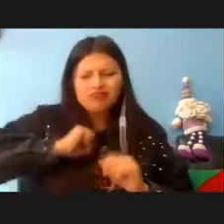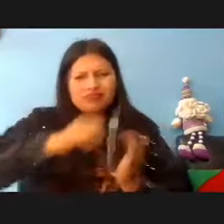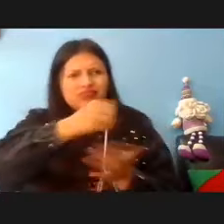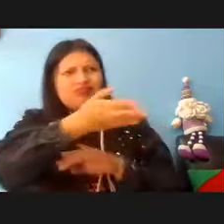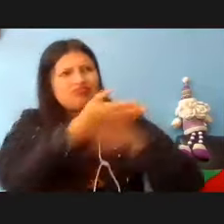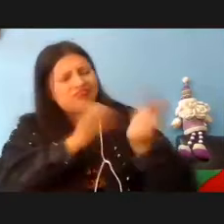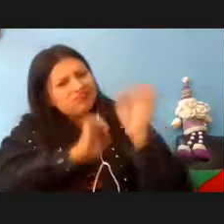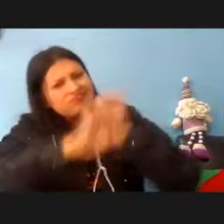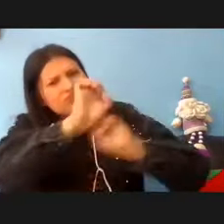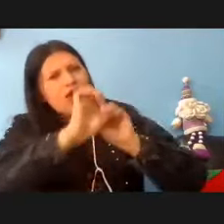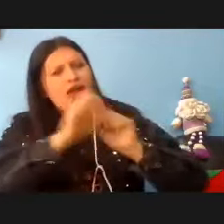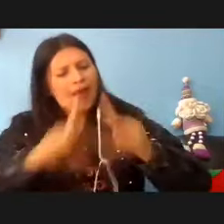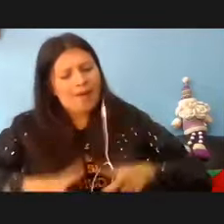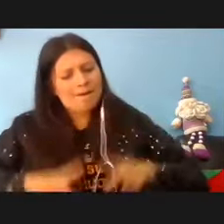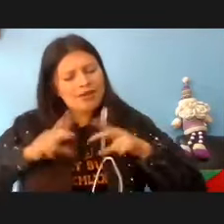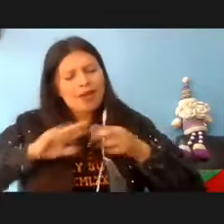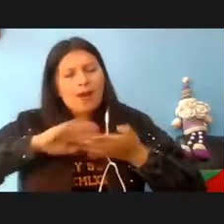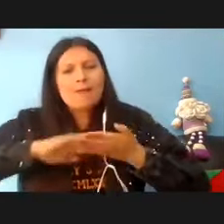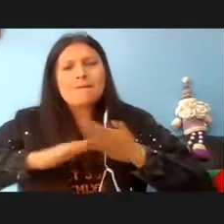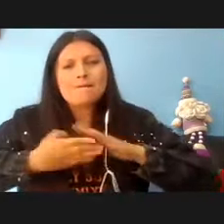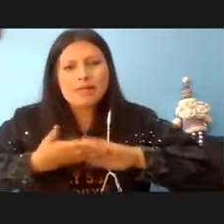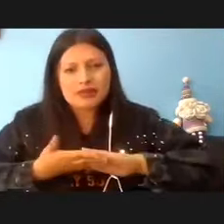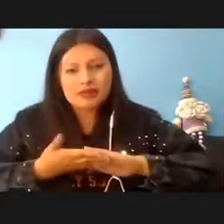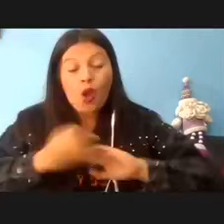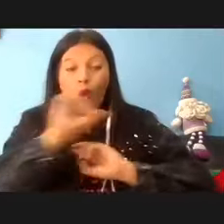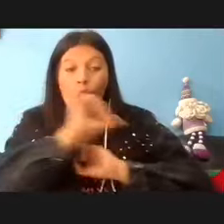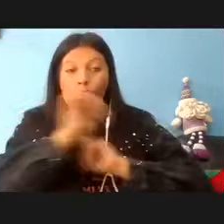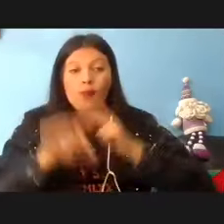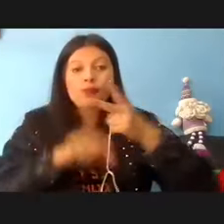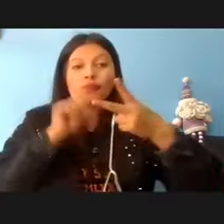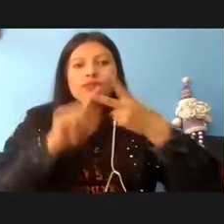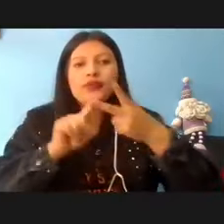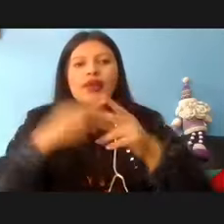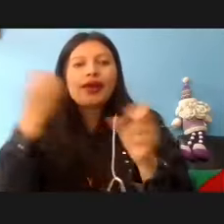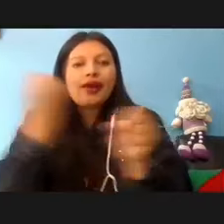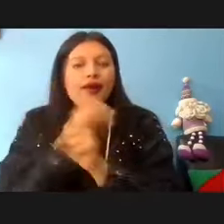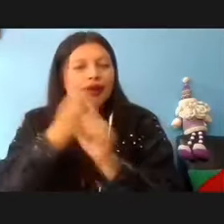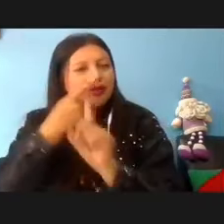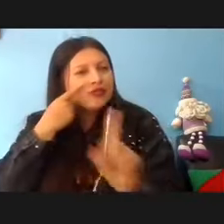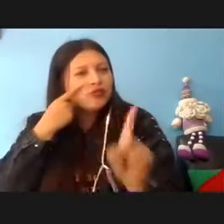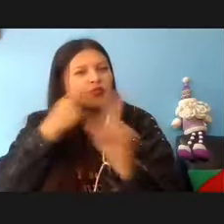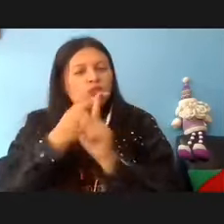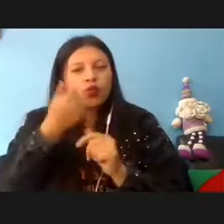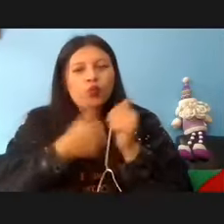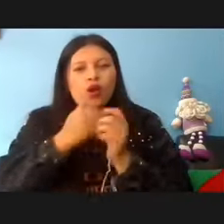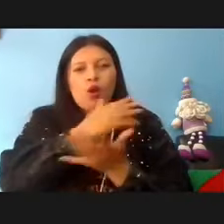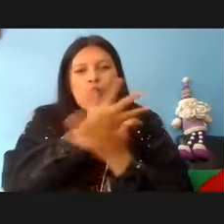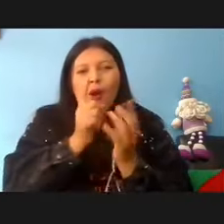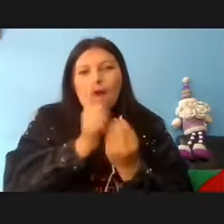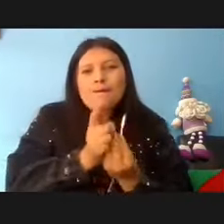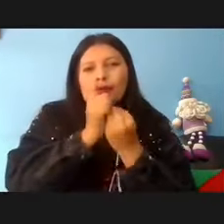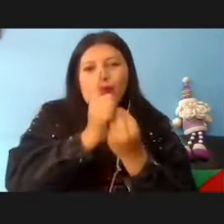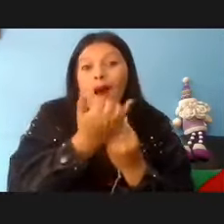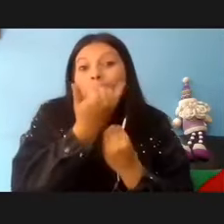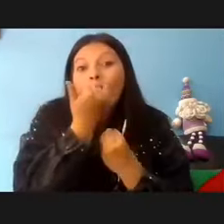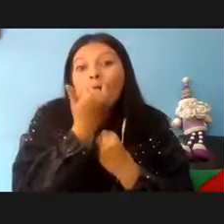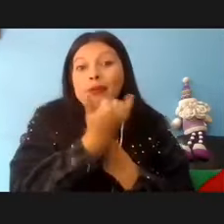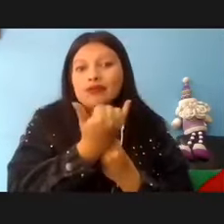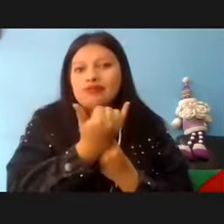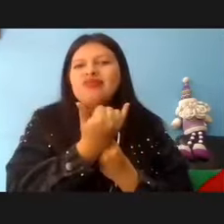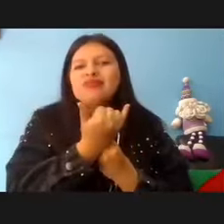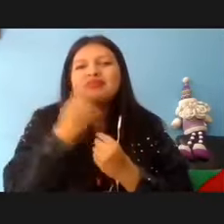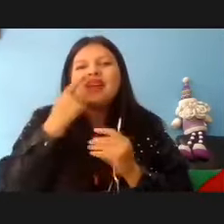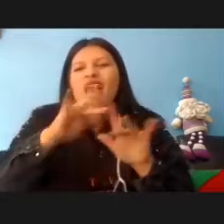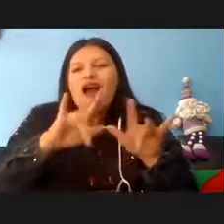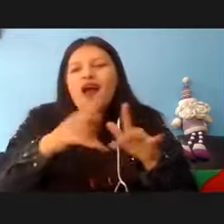paz. Una segunda declaración, trabajar en torno al analfabetismo político, porque ahí hay un escepticismo evasivo